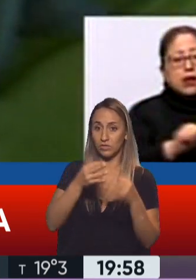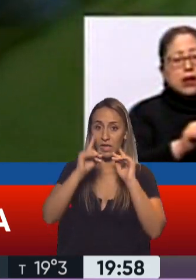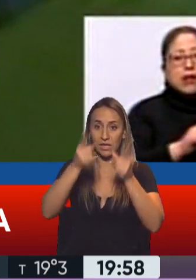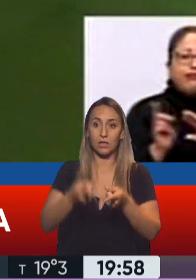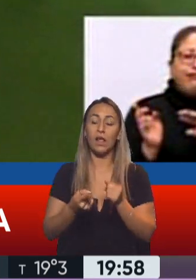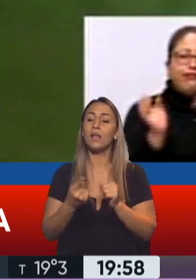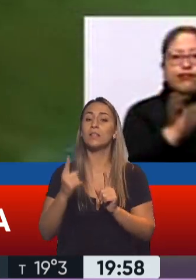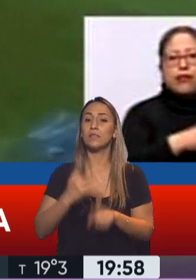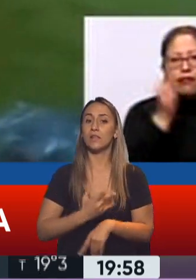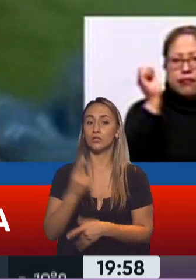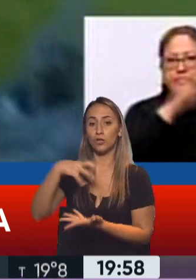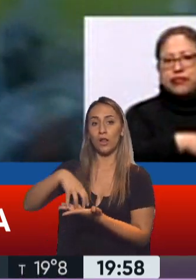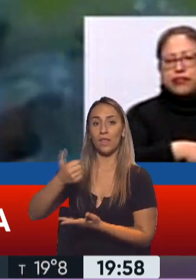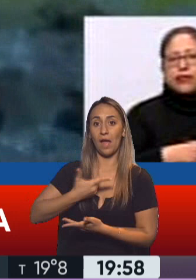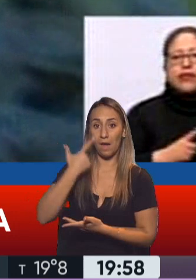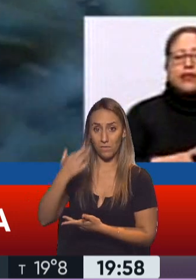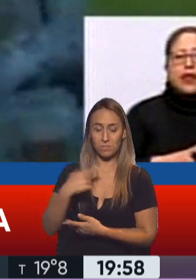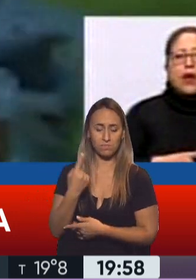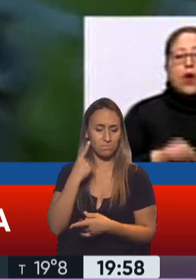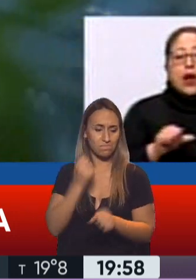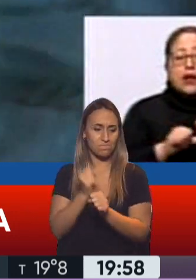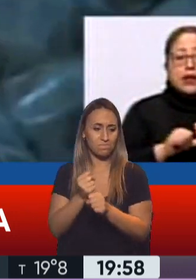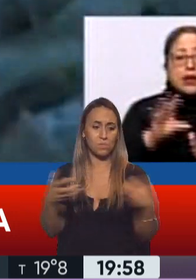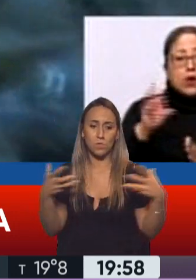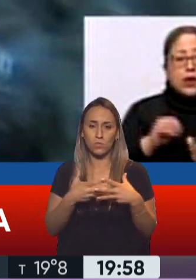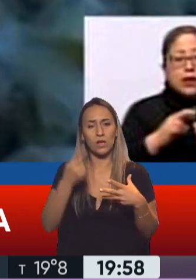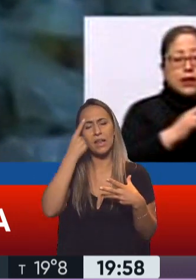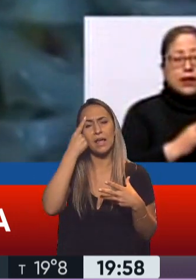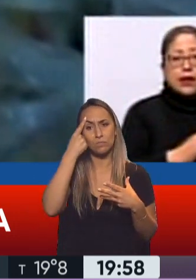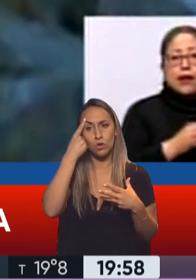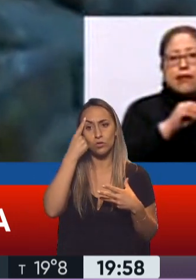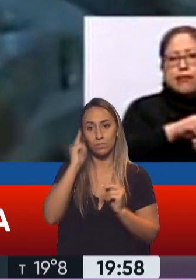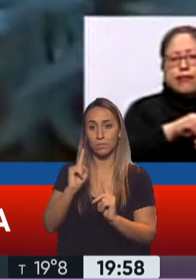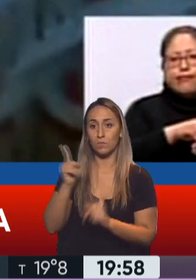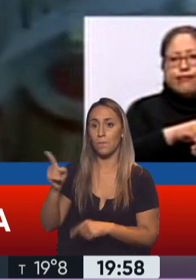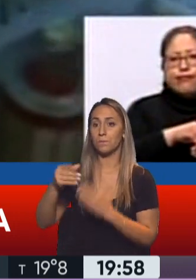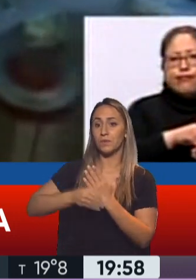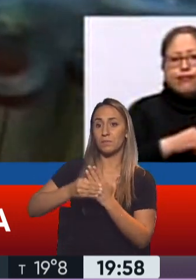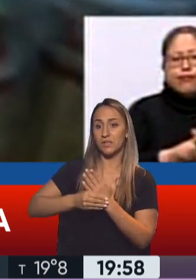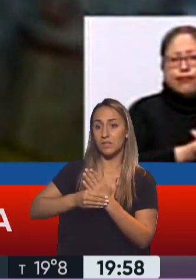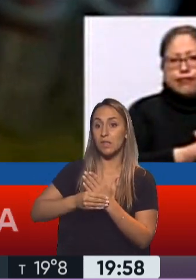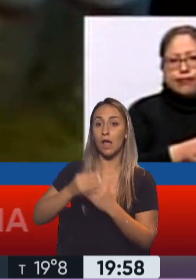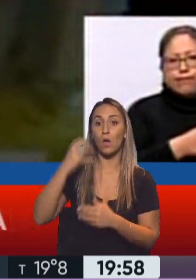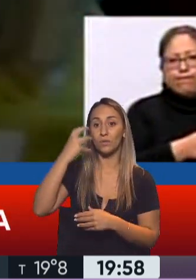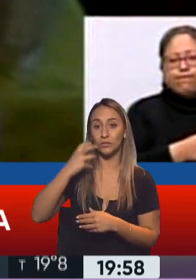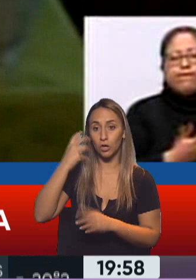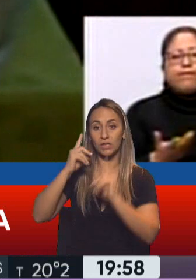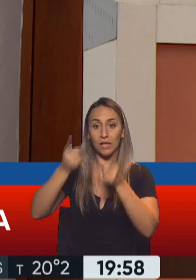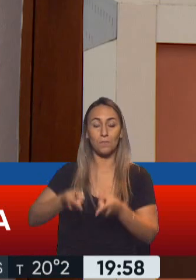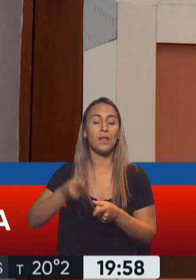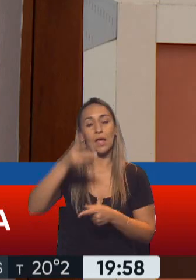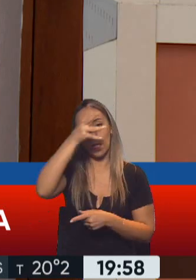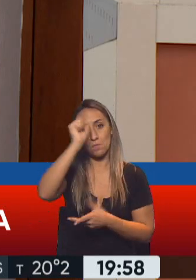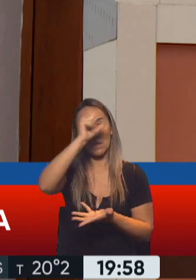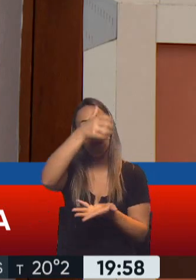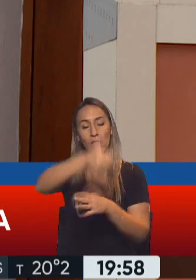AFIP. Creemos que esto es, como decía la ministra Bisot y el embajador Basteiro, es un